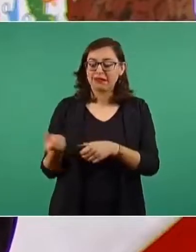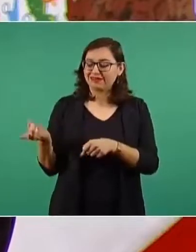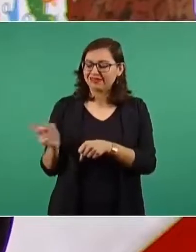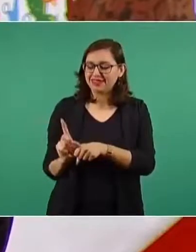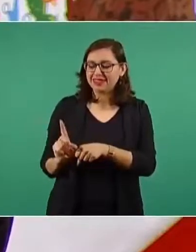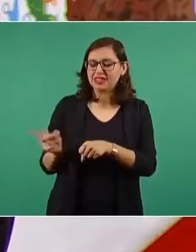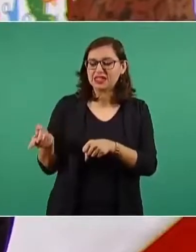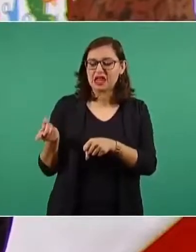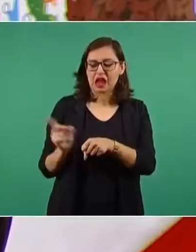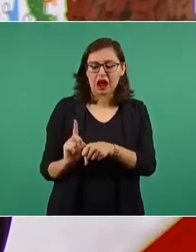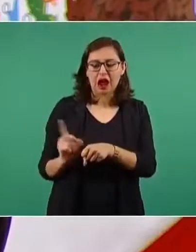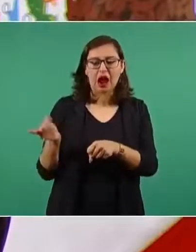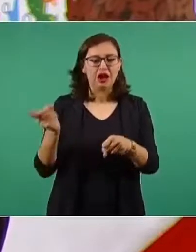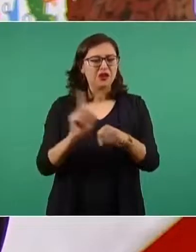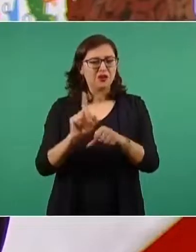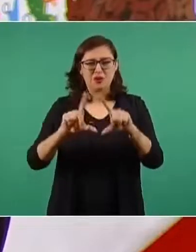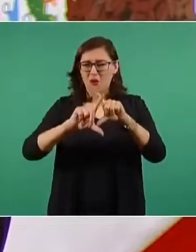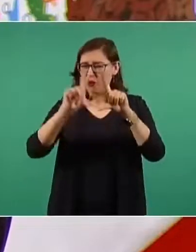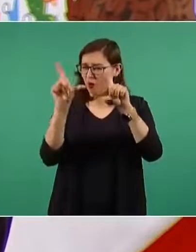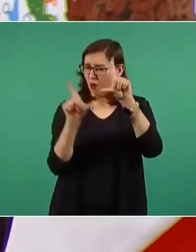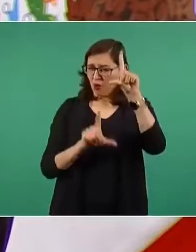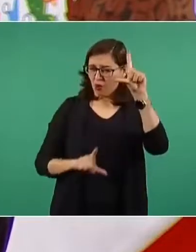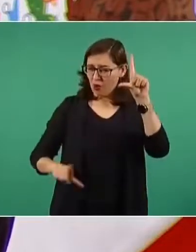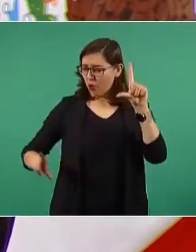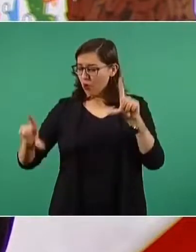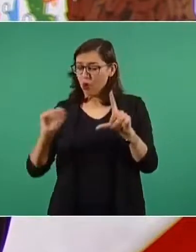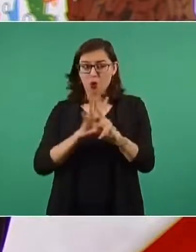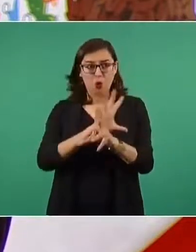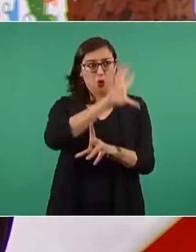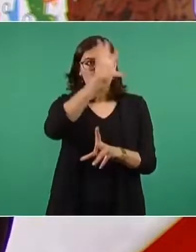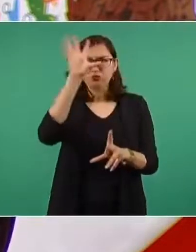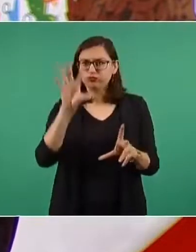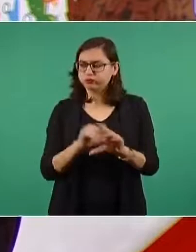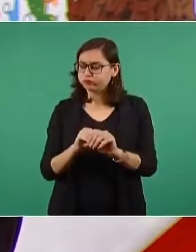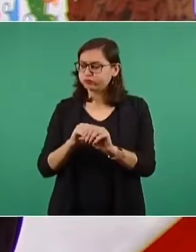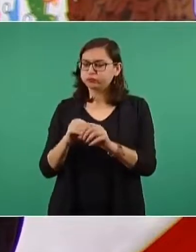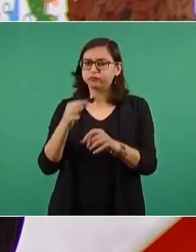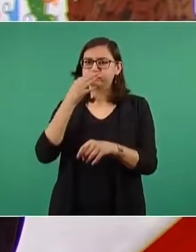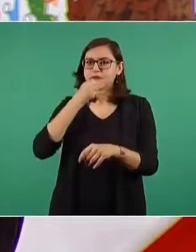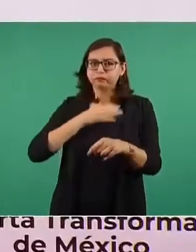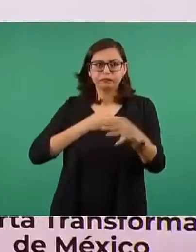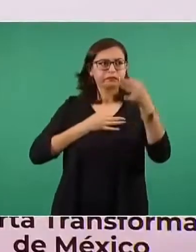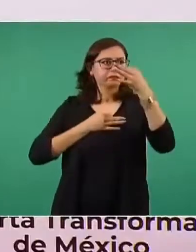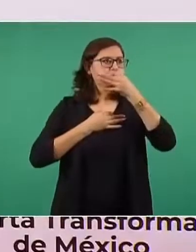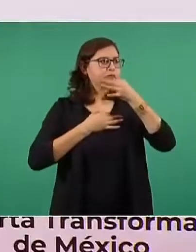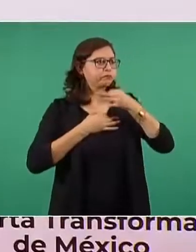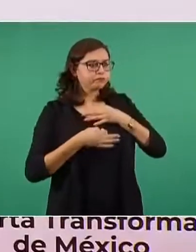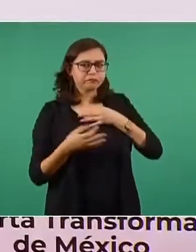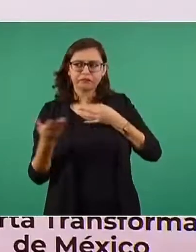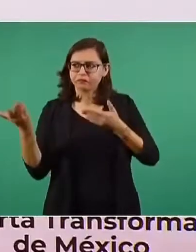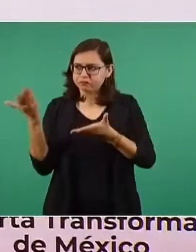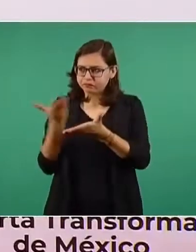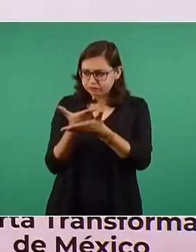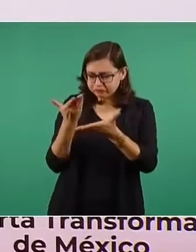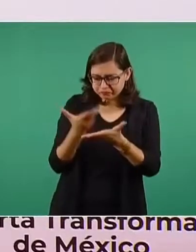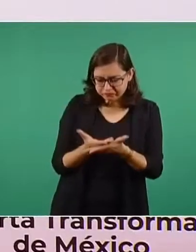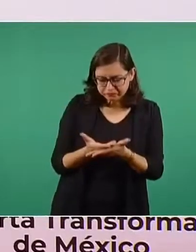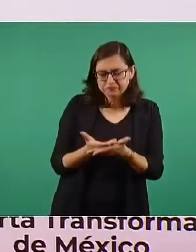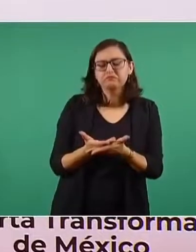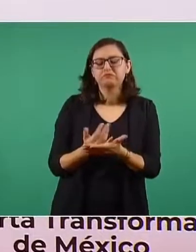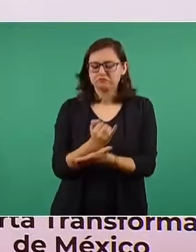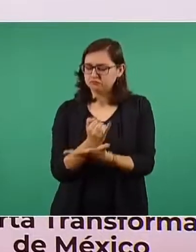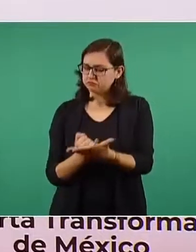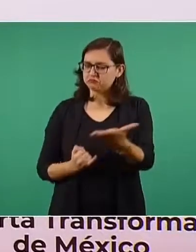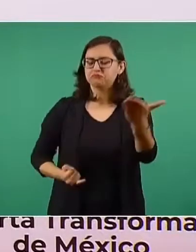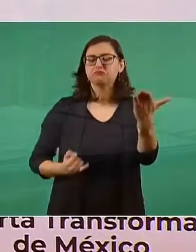muy ambicioso, algo menos desigual y más